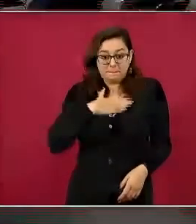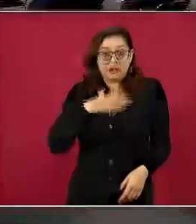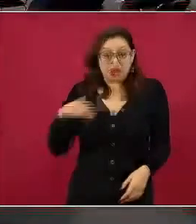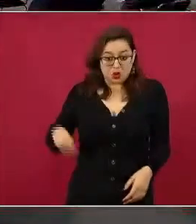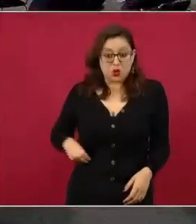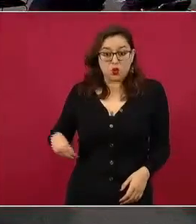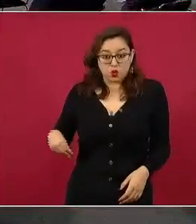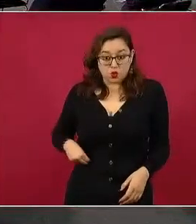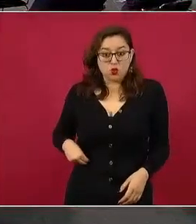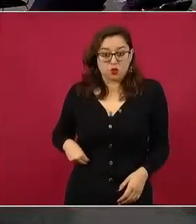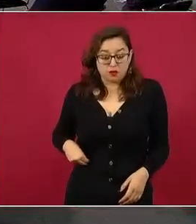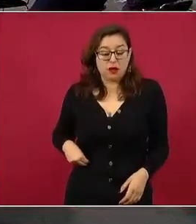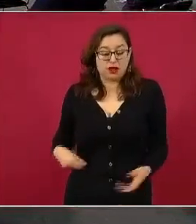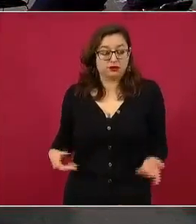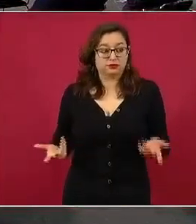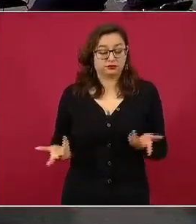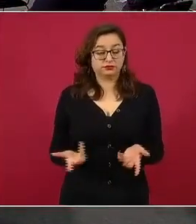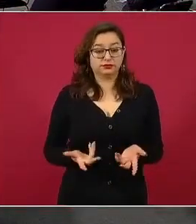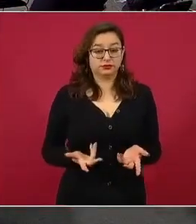Y sin nada,